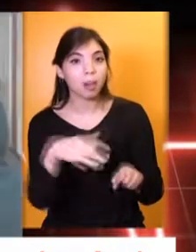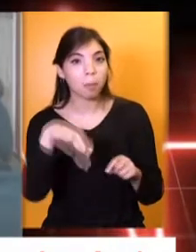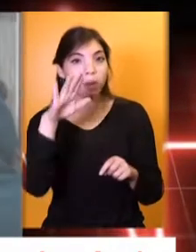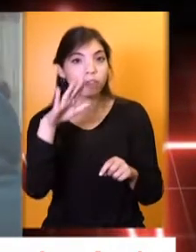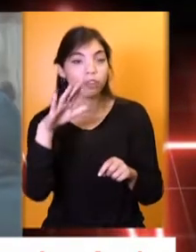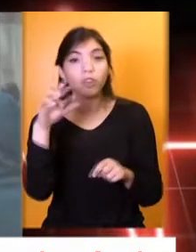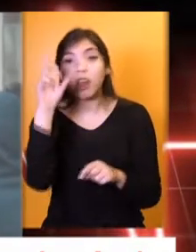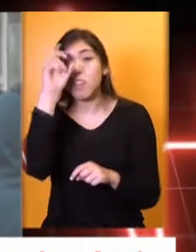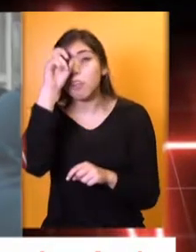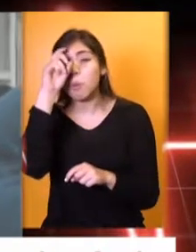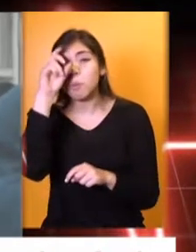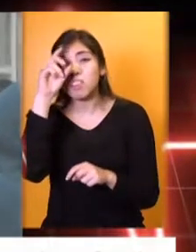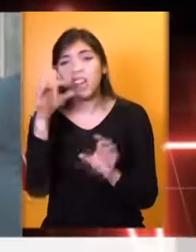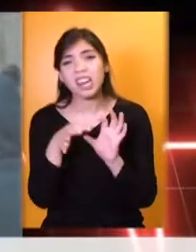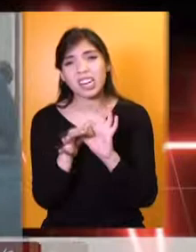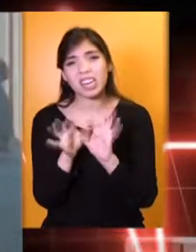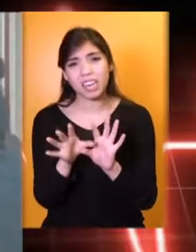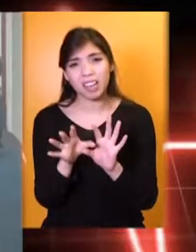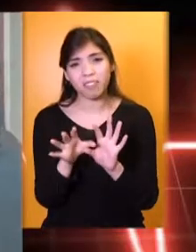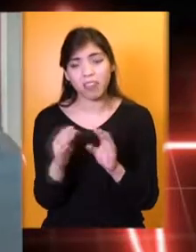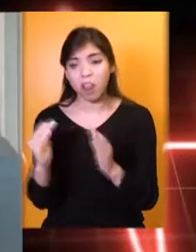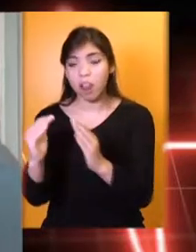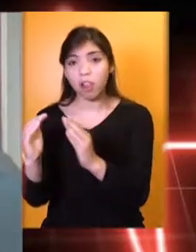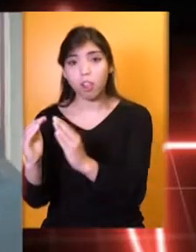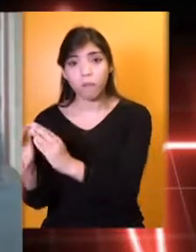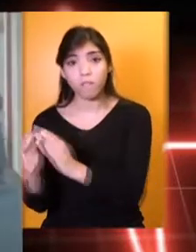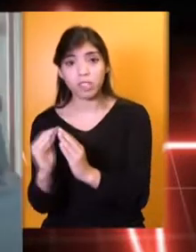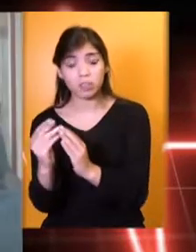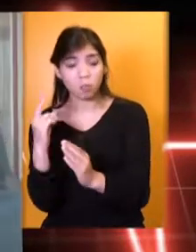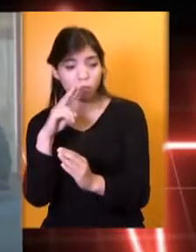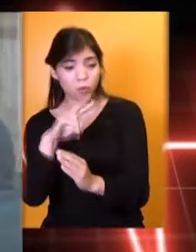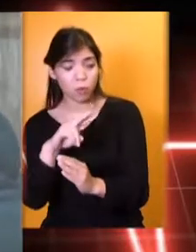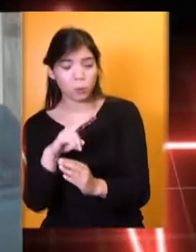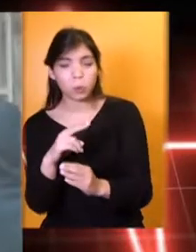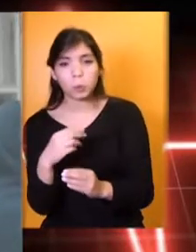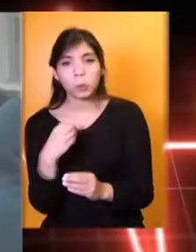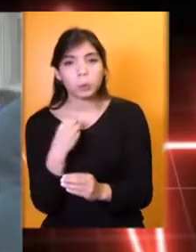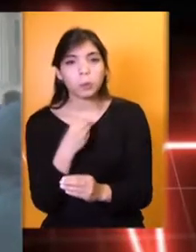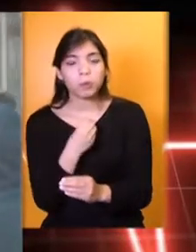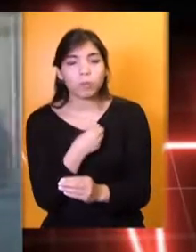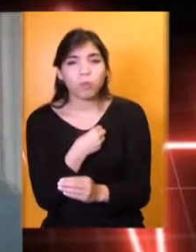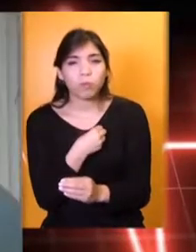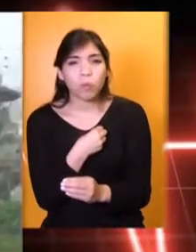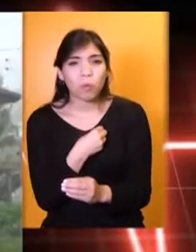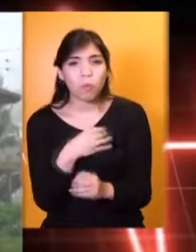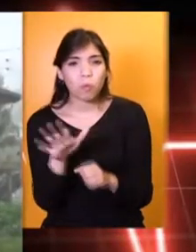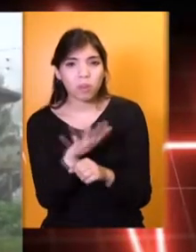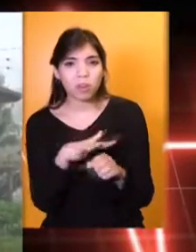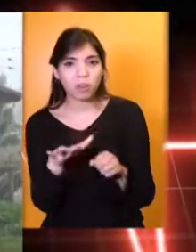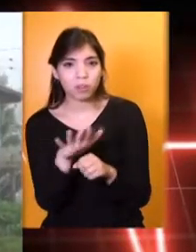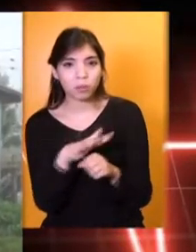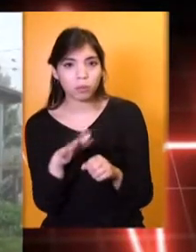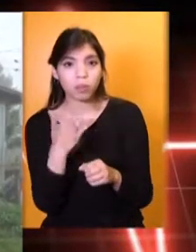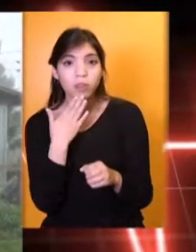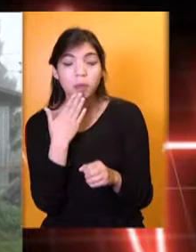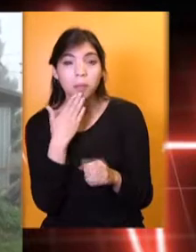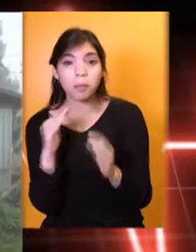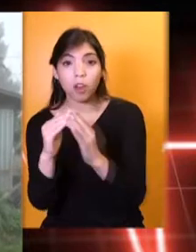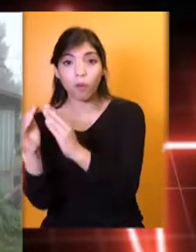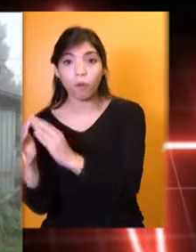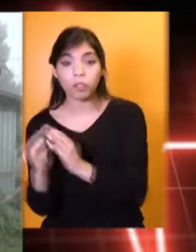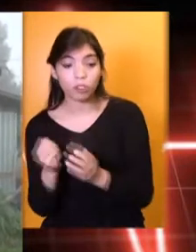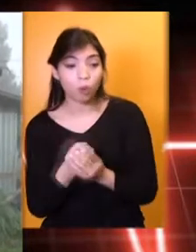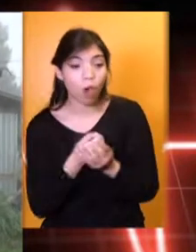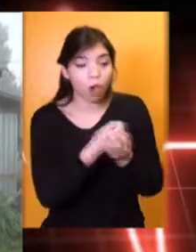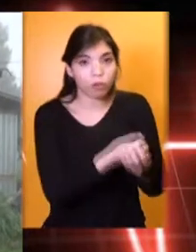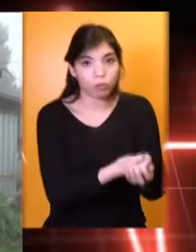Estremecedores relatos de pobladores señalan estar conmocionados por lo ocurrido y que incluso vecinos de la familia atacada prestaron los primeros auxilios a uno